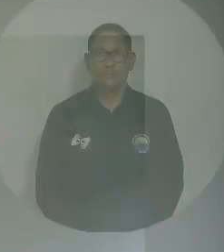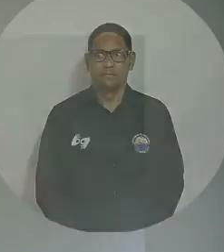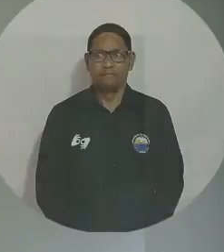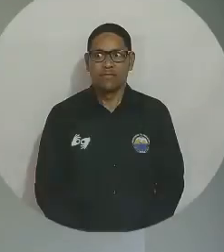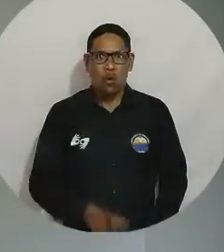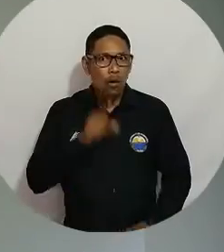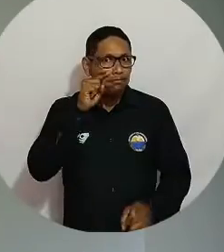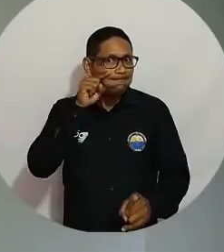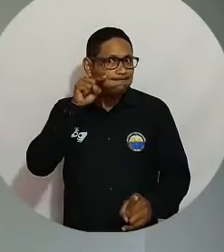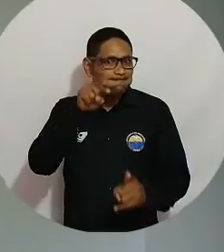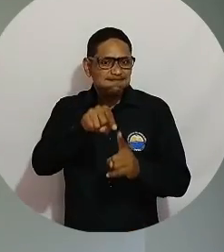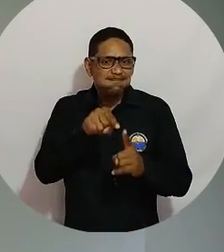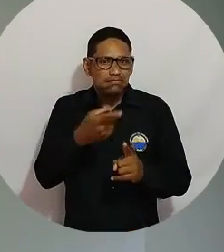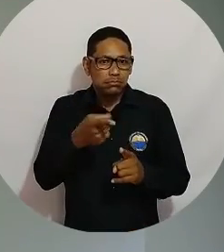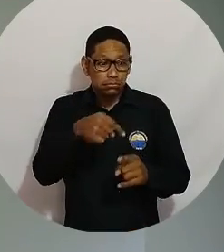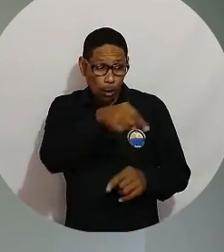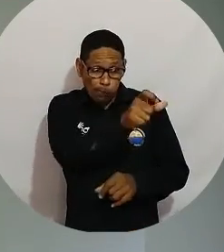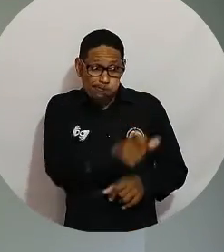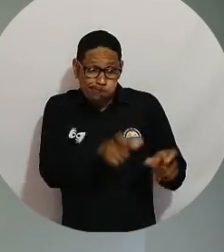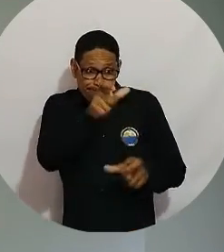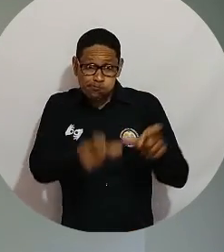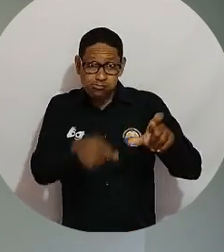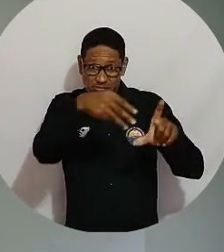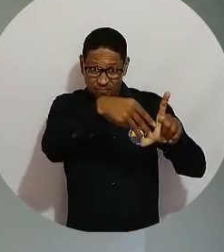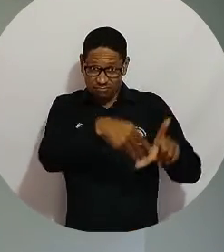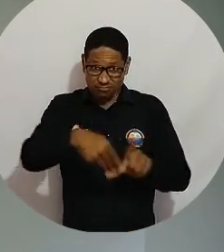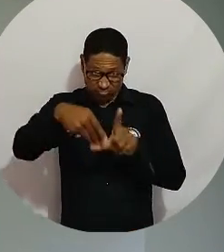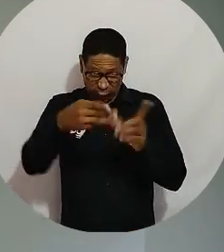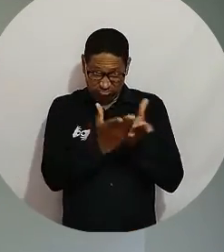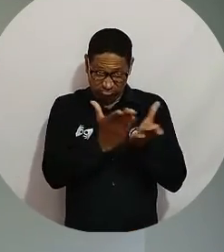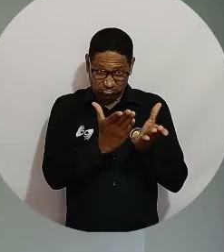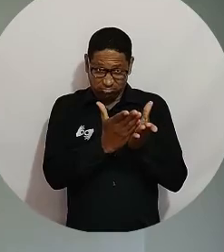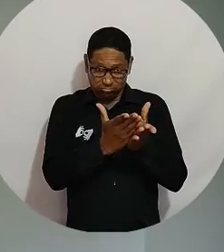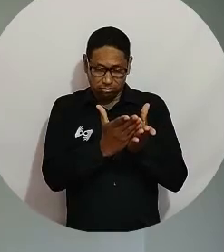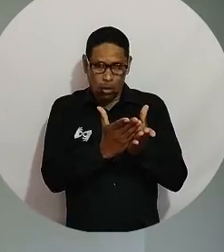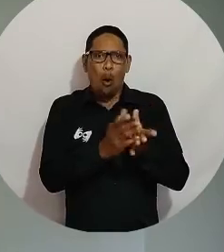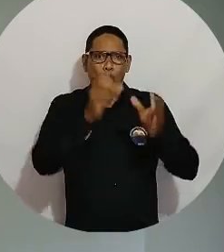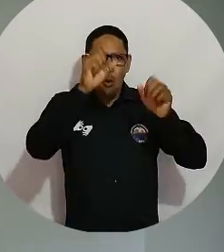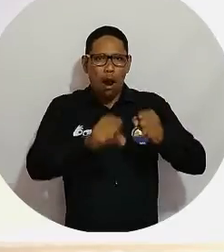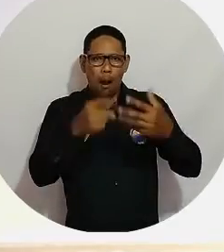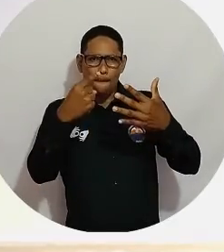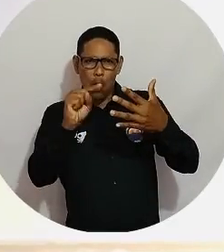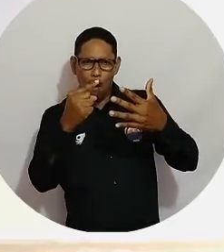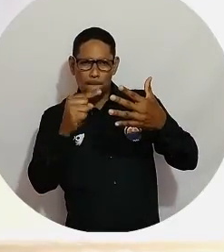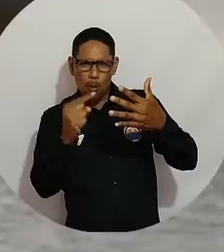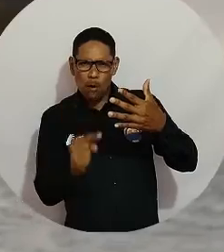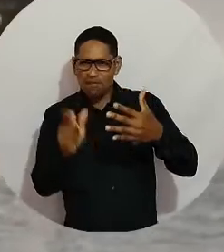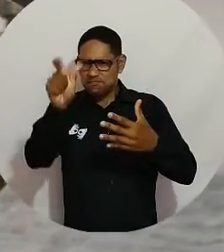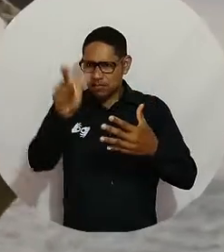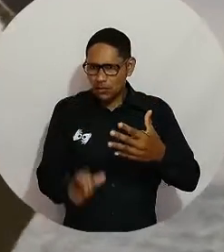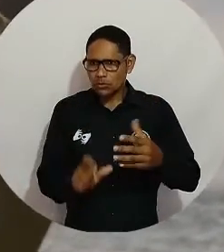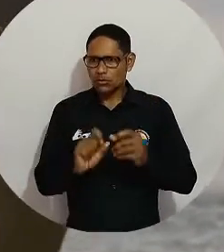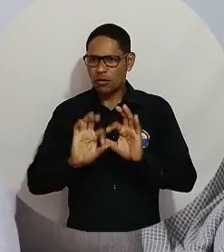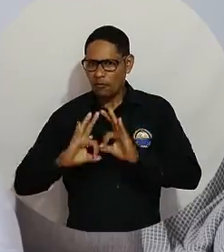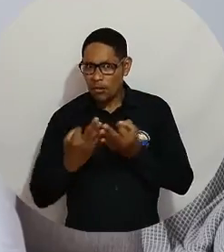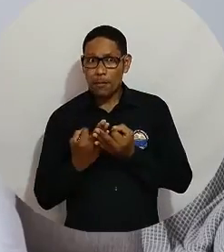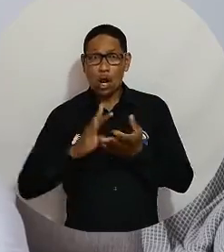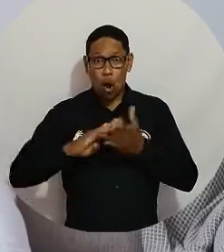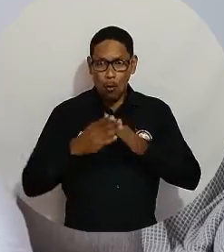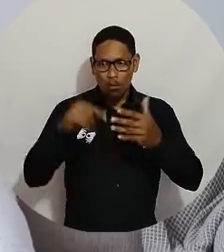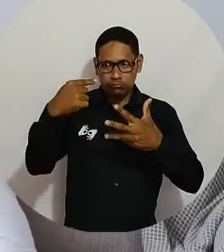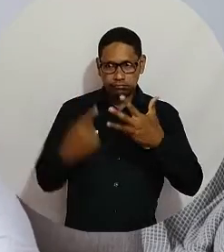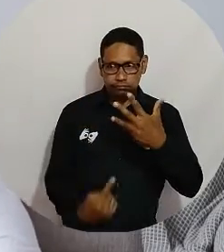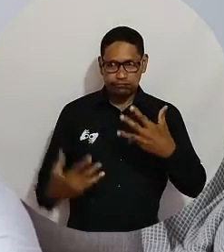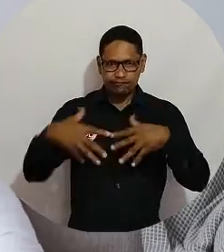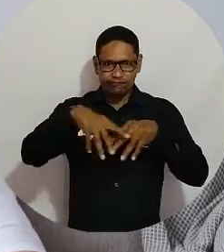El objetivo es que logremos que nuestro magíster tenga la capacidad de abordar de manera integral a la persona, a la familia